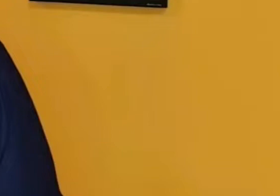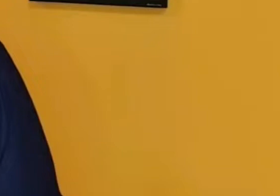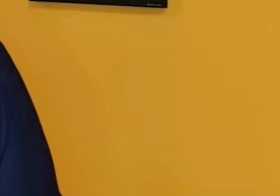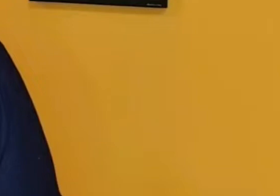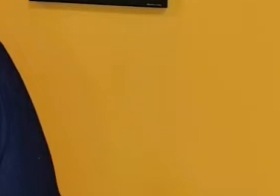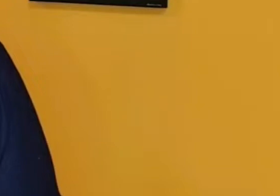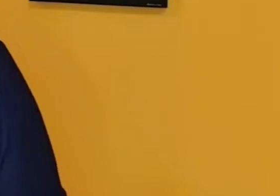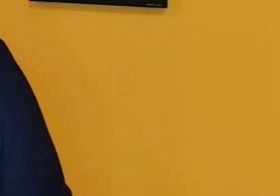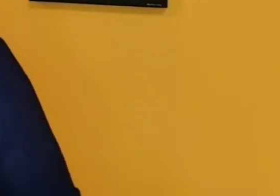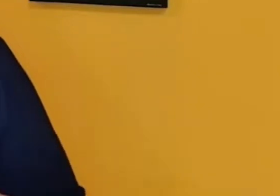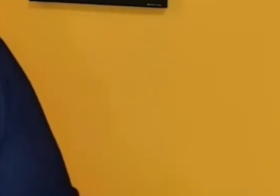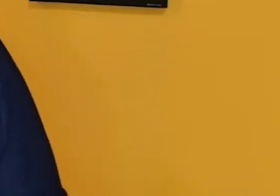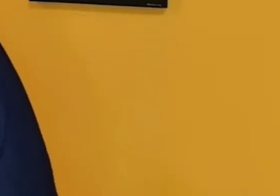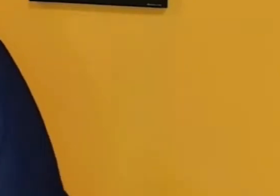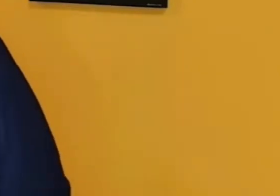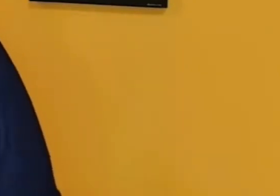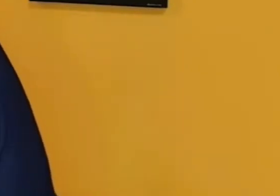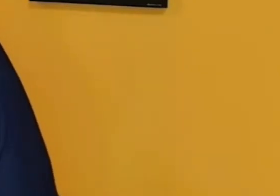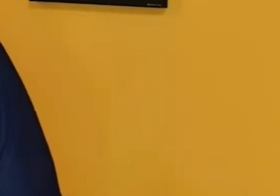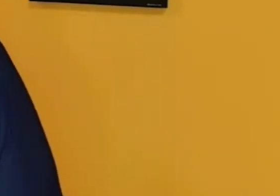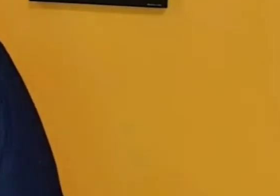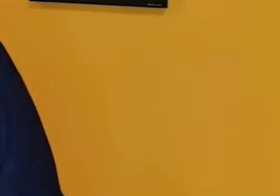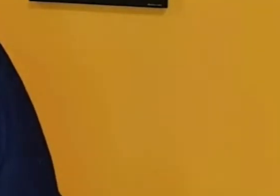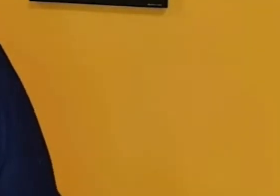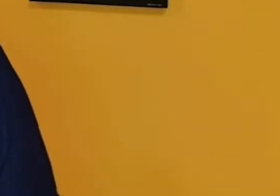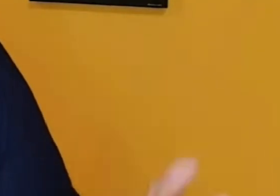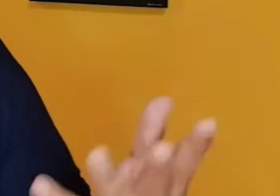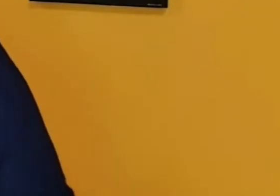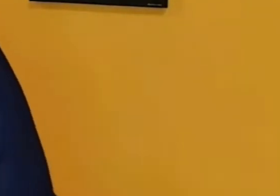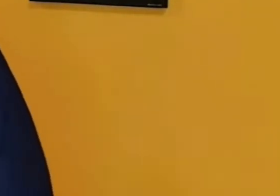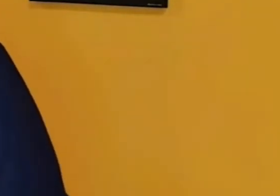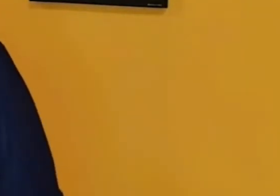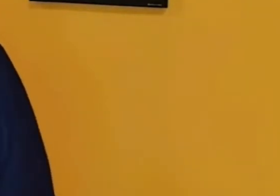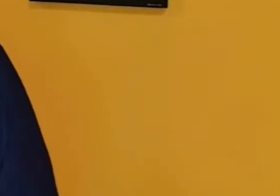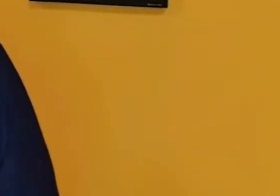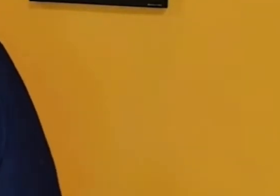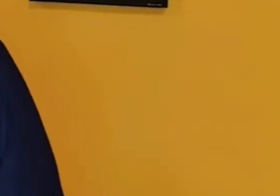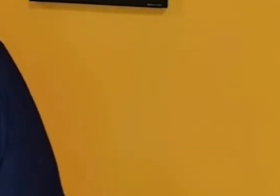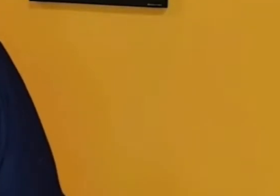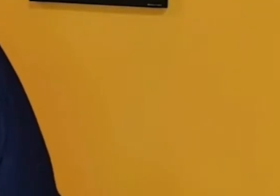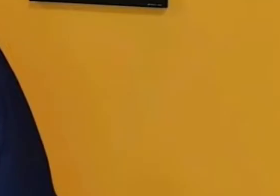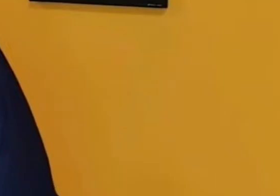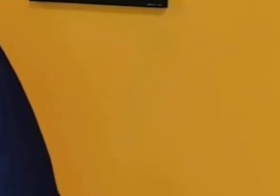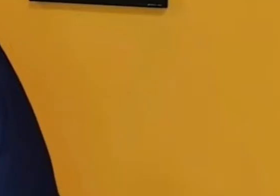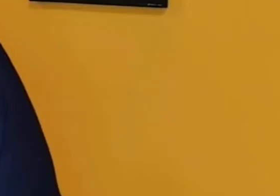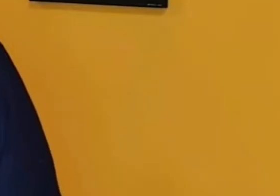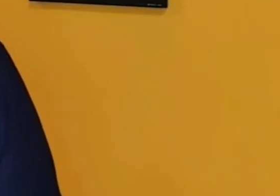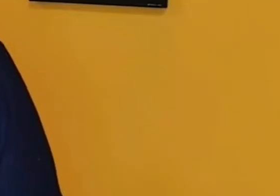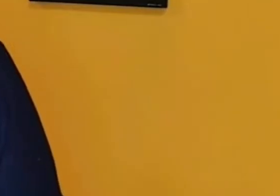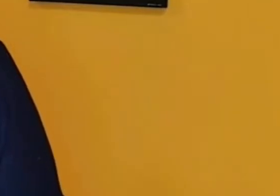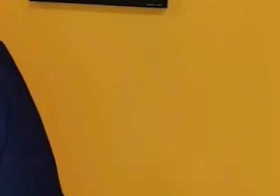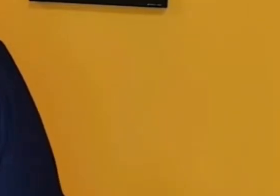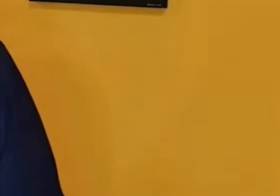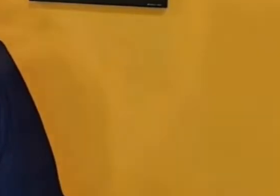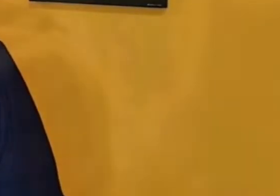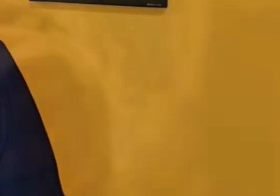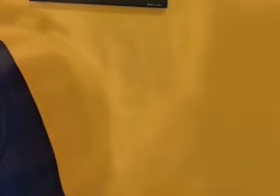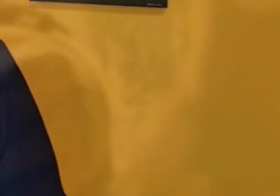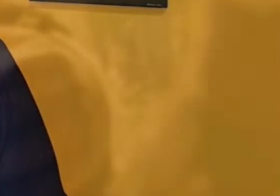cual la Palabra de Dios llene nuestras vidas, nuestros corazones y nuestras familias. Una vez más, bienvenido.